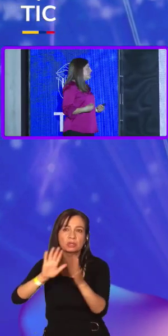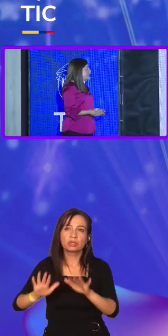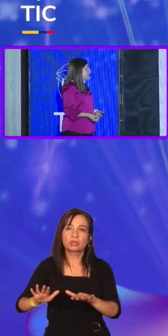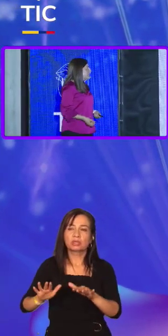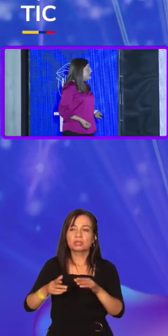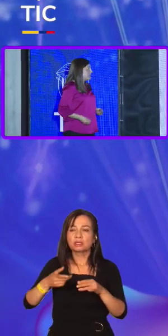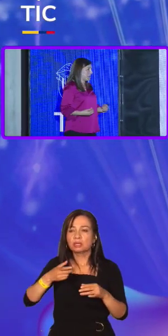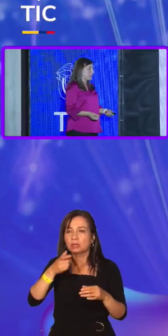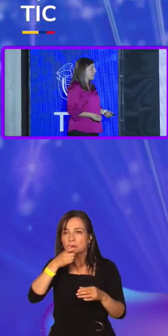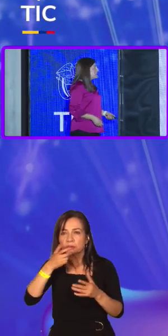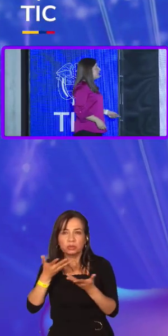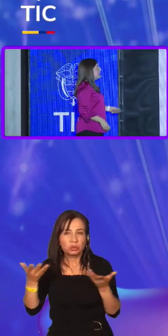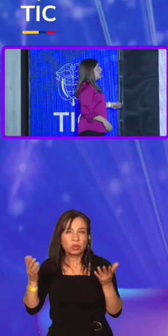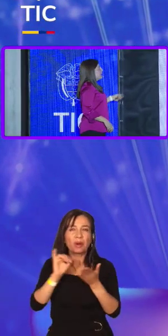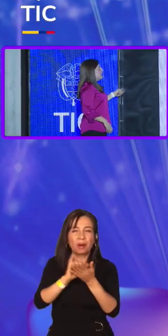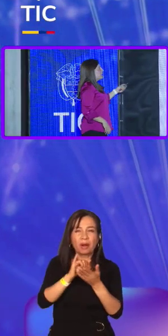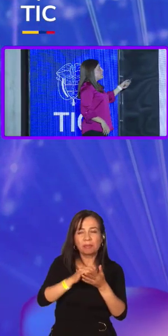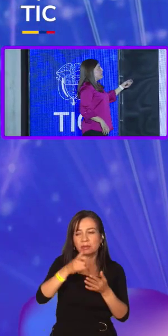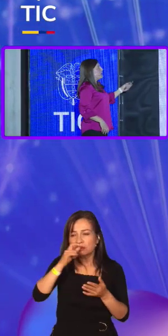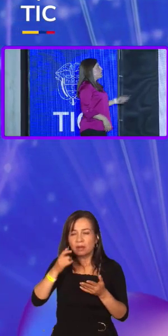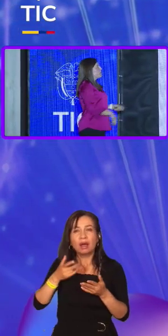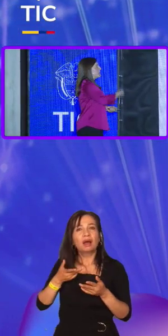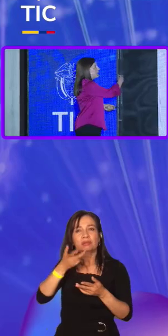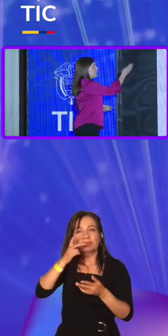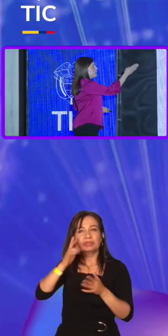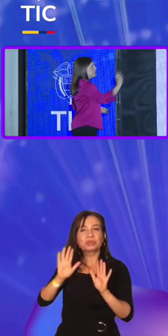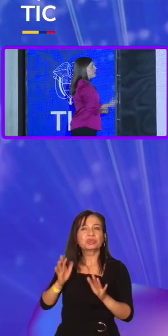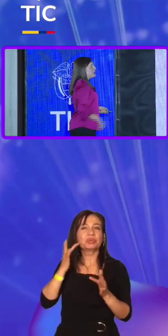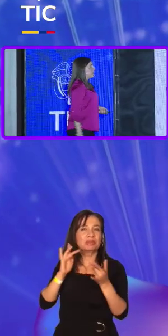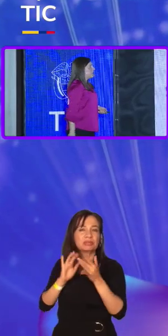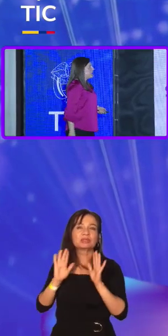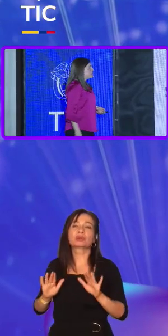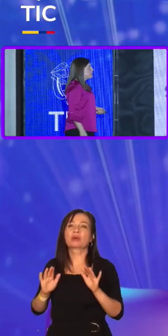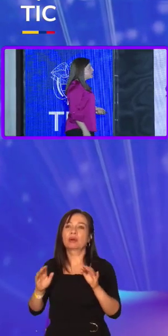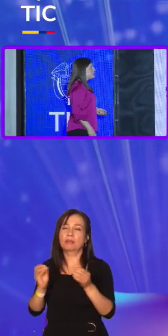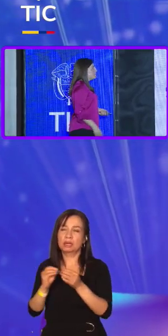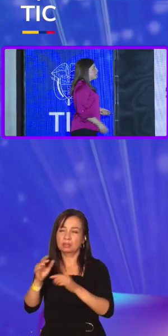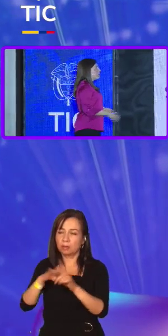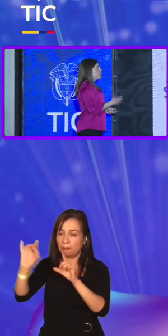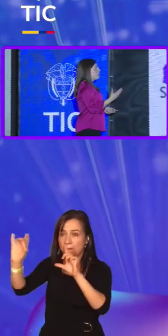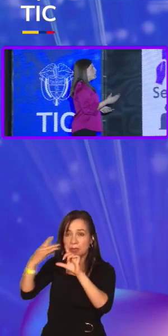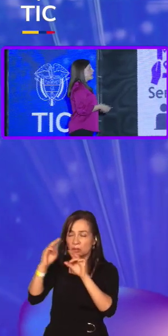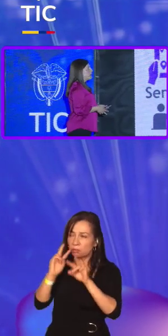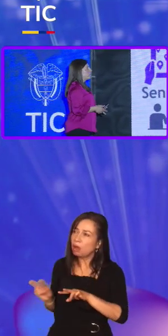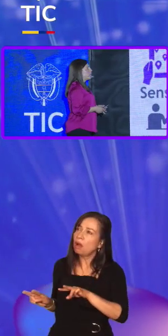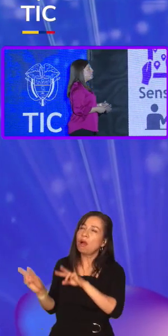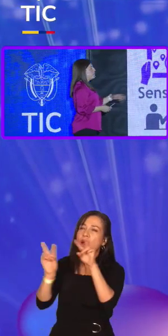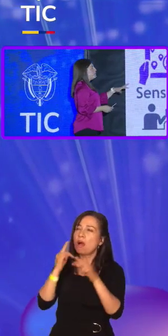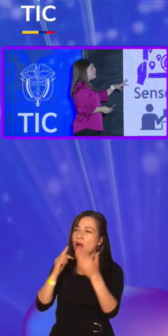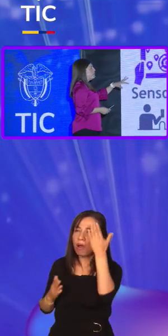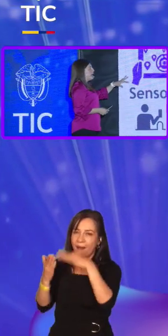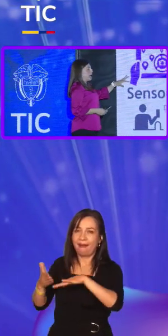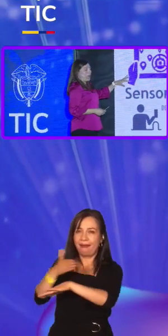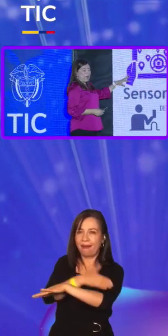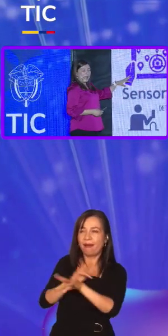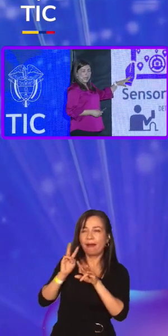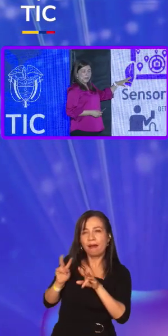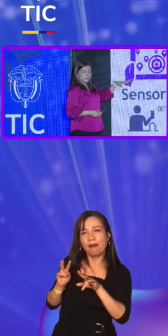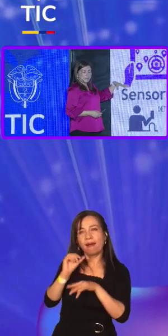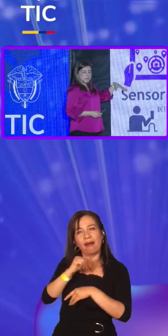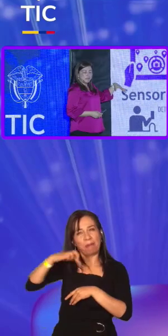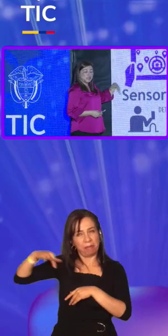en las cataciones, etcétera, en las catas. También con realidad aumentada y aplicaciones, puedo, por ejemplo,